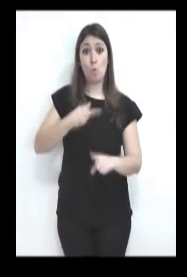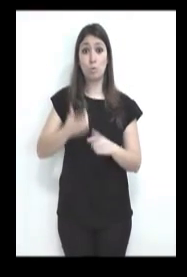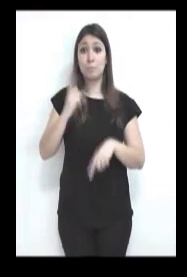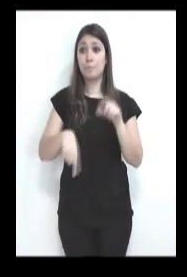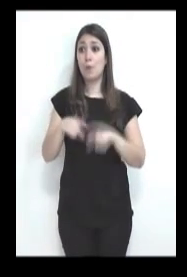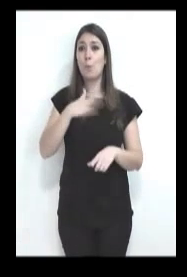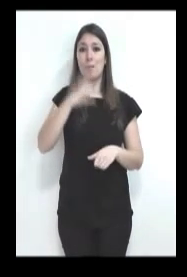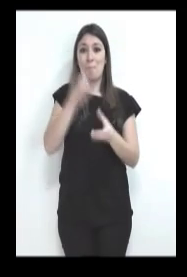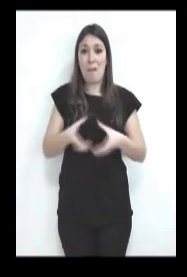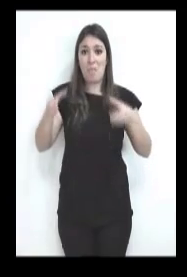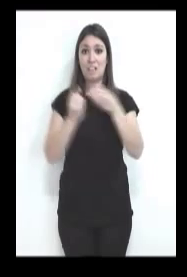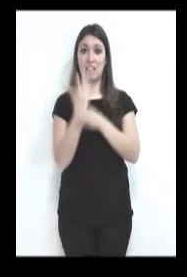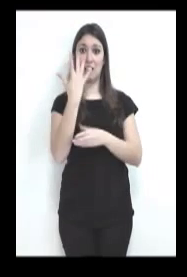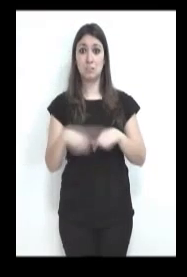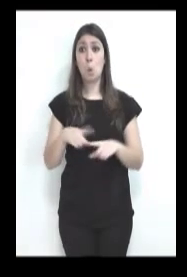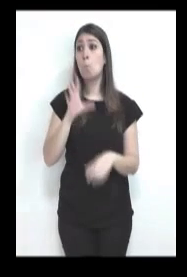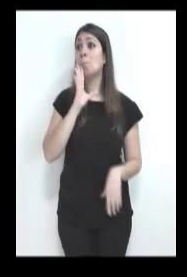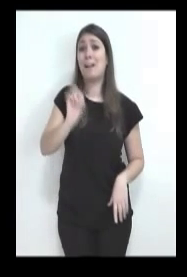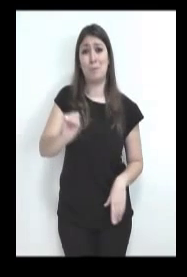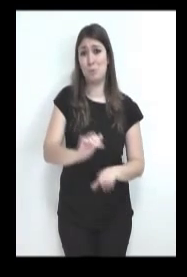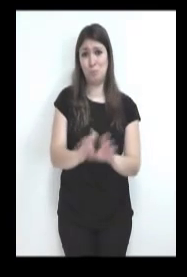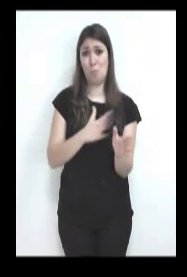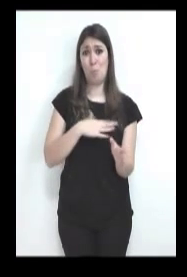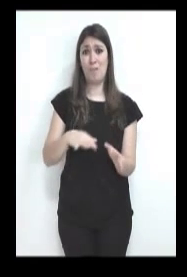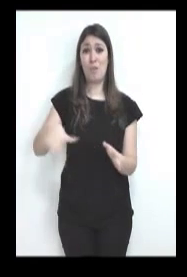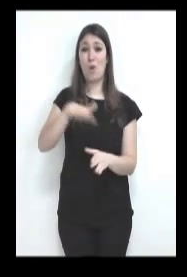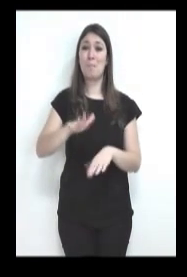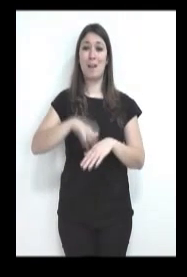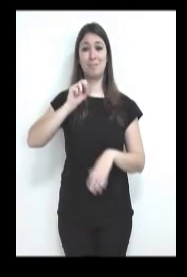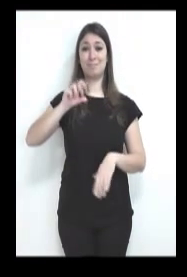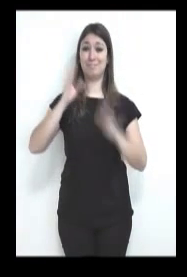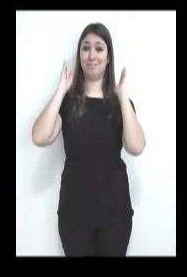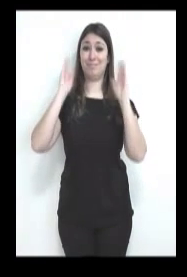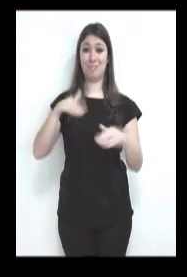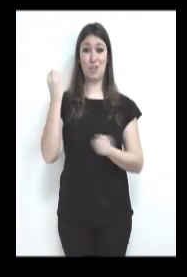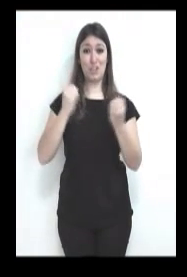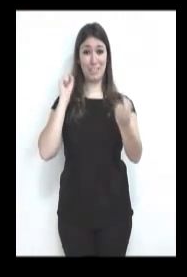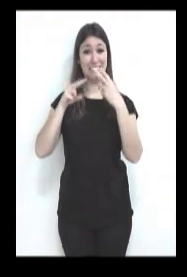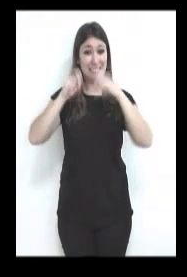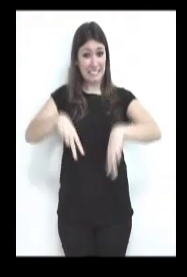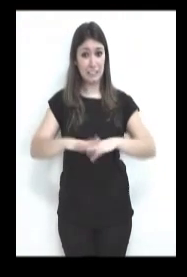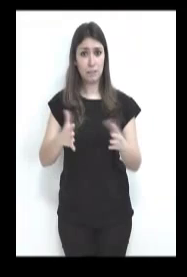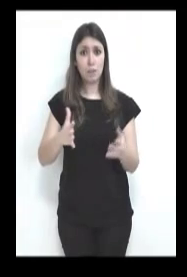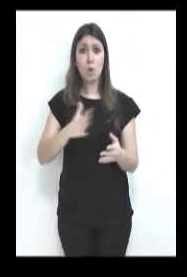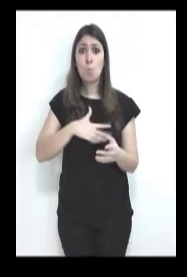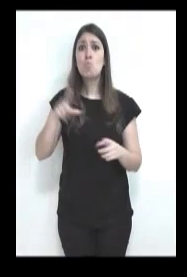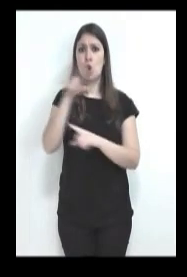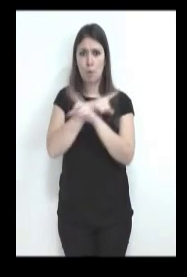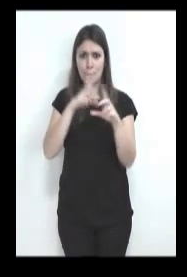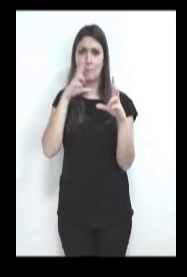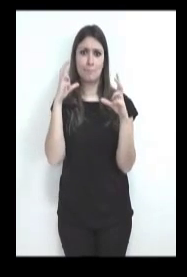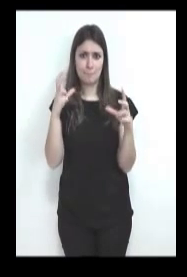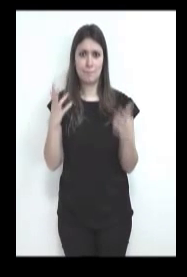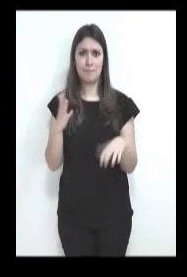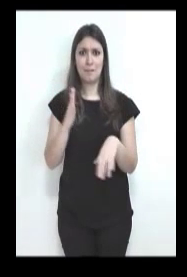una cosa estupenda como elemento ornamental en la zona peatonal, pero es que resulta que se convierten en un verdadero problema